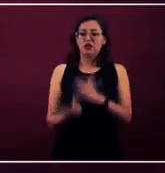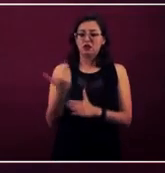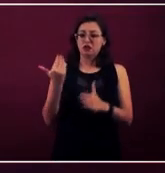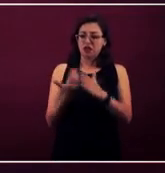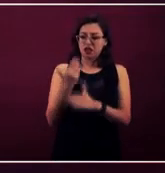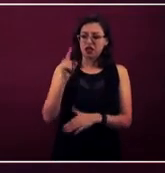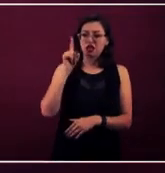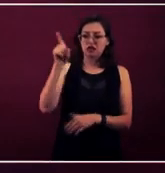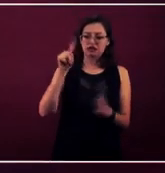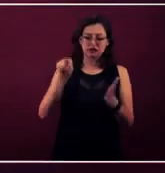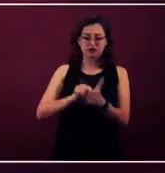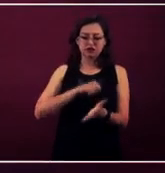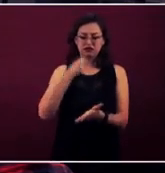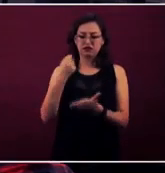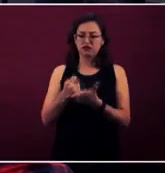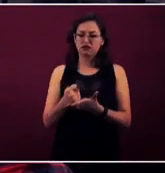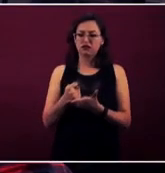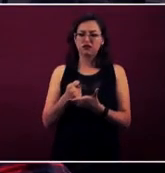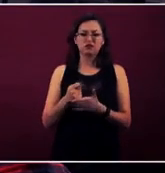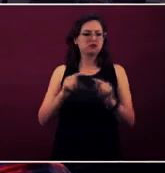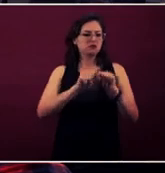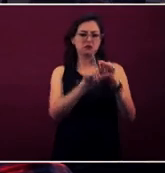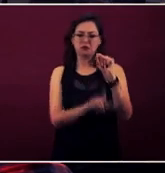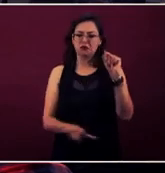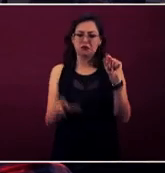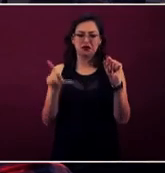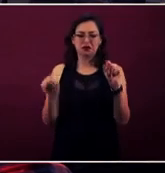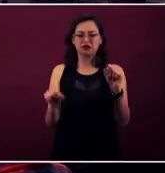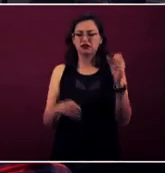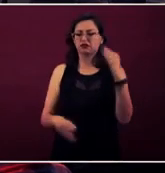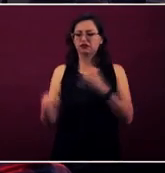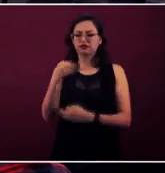Tamaulipas y en todo el país,